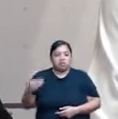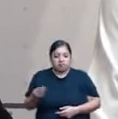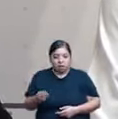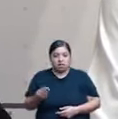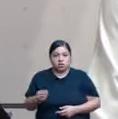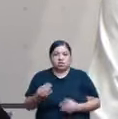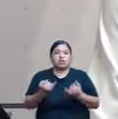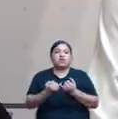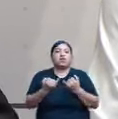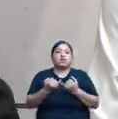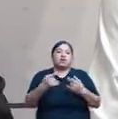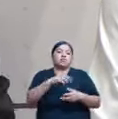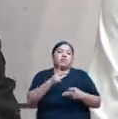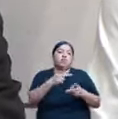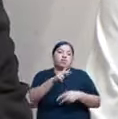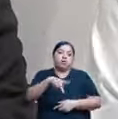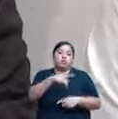Tepeití a La Presa.